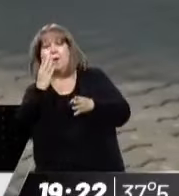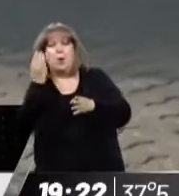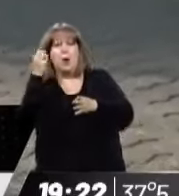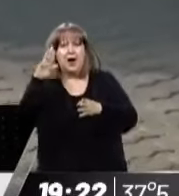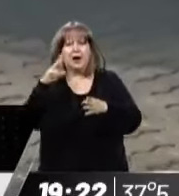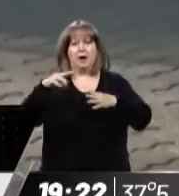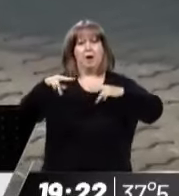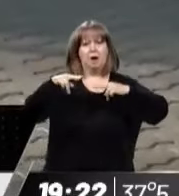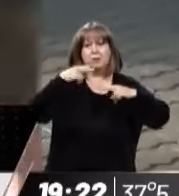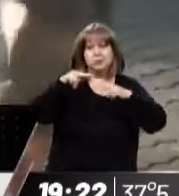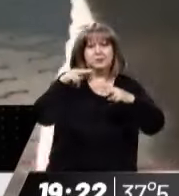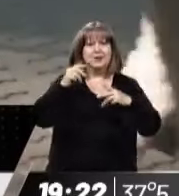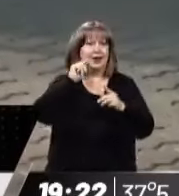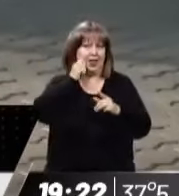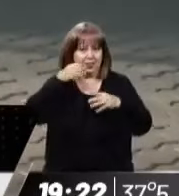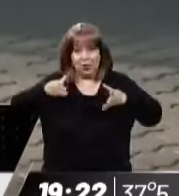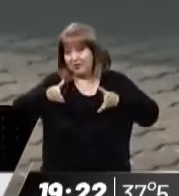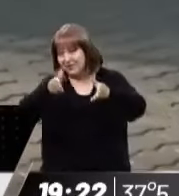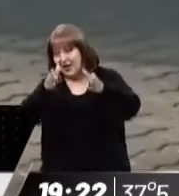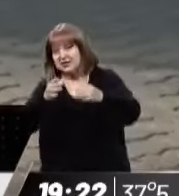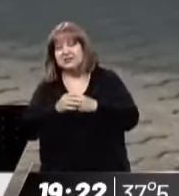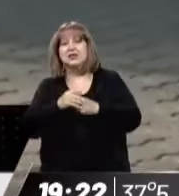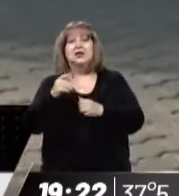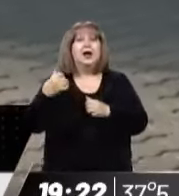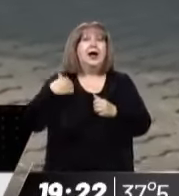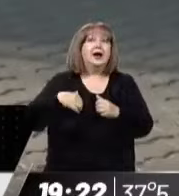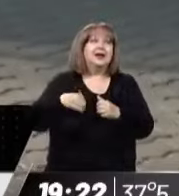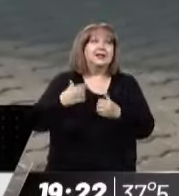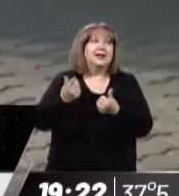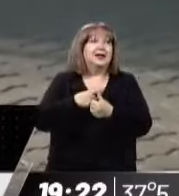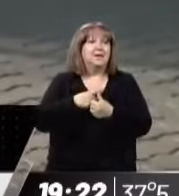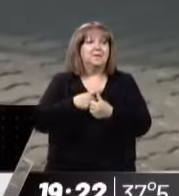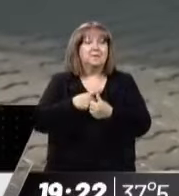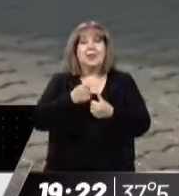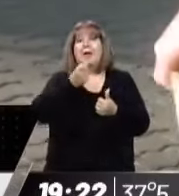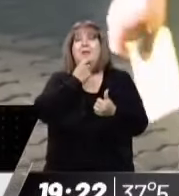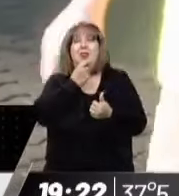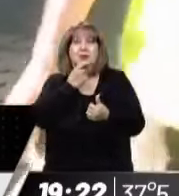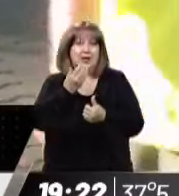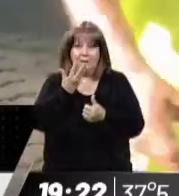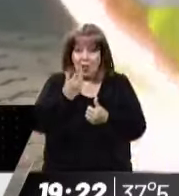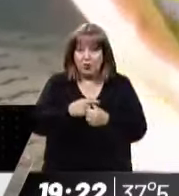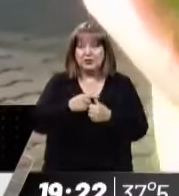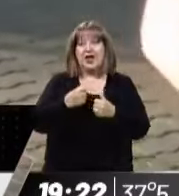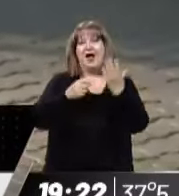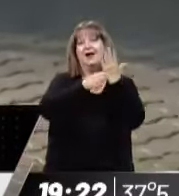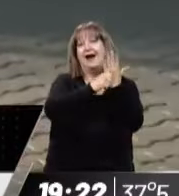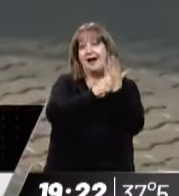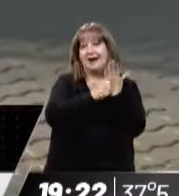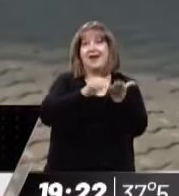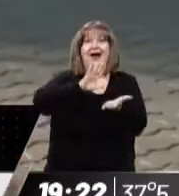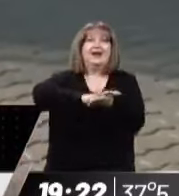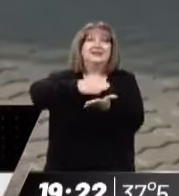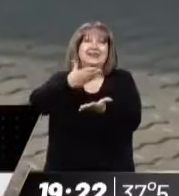muchos boliches. Y bueno, ¿qué sería Argentina sin decir como, o Mendoza, perdón, sin decir que la carne, los